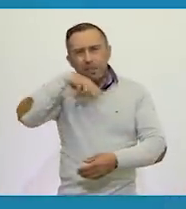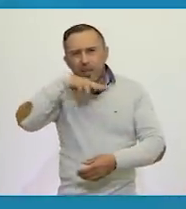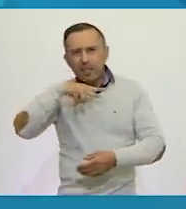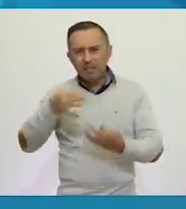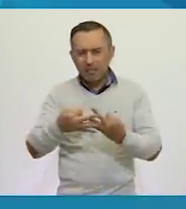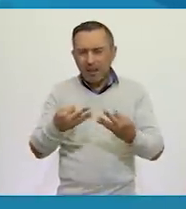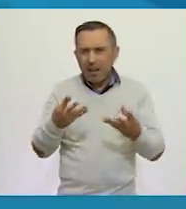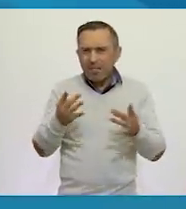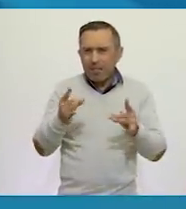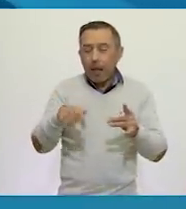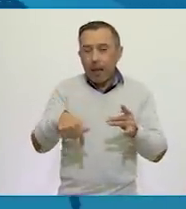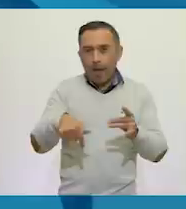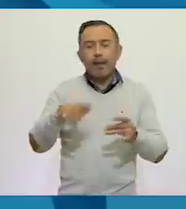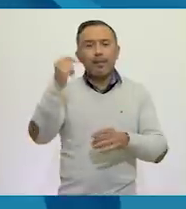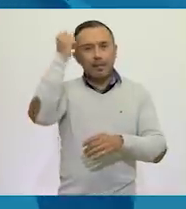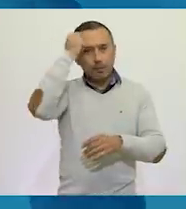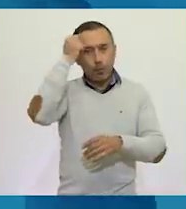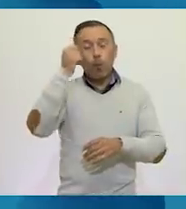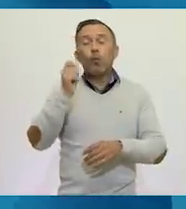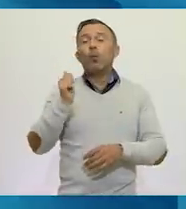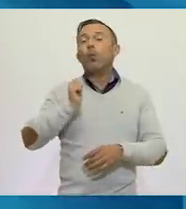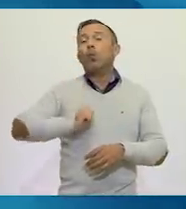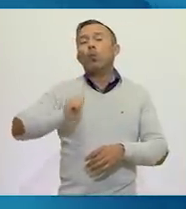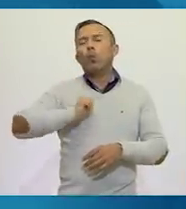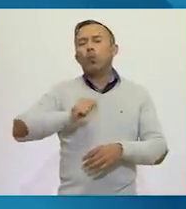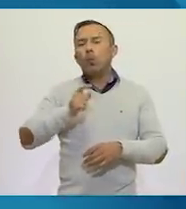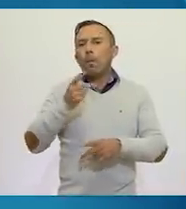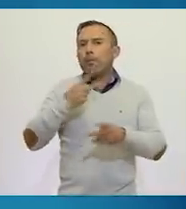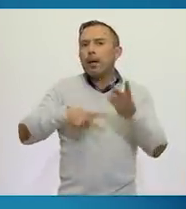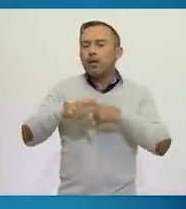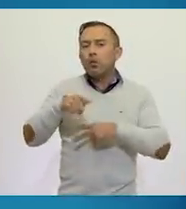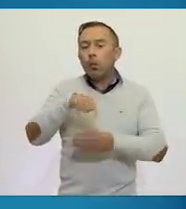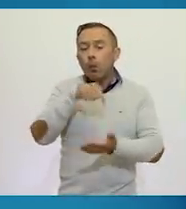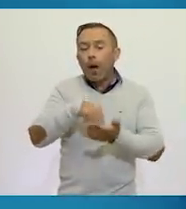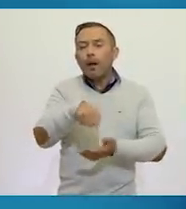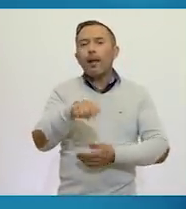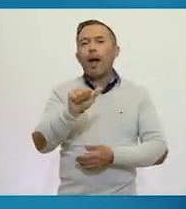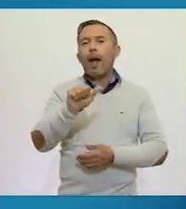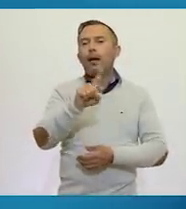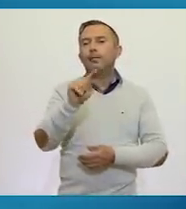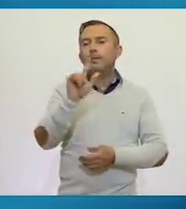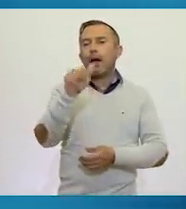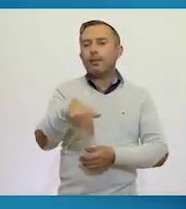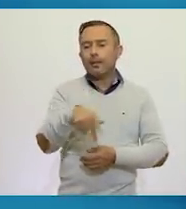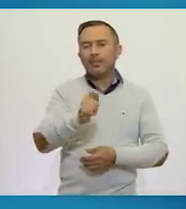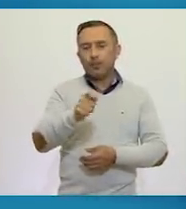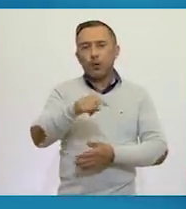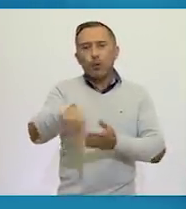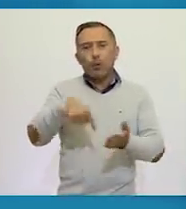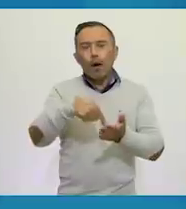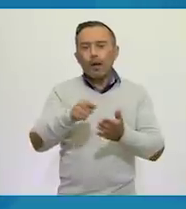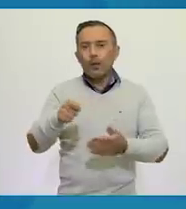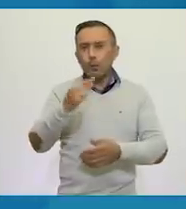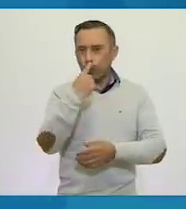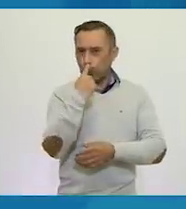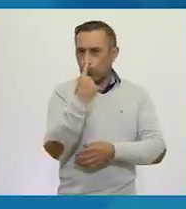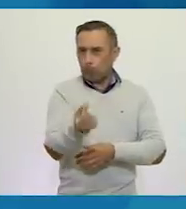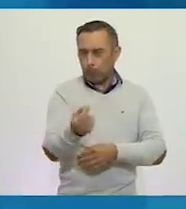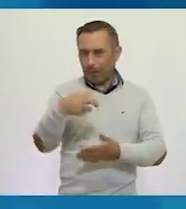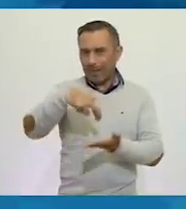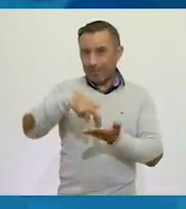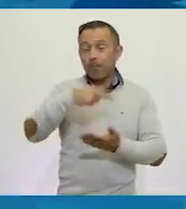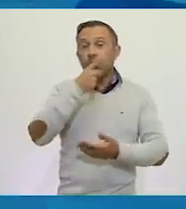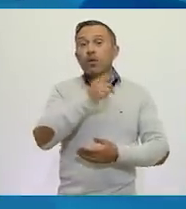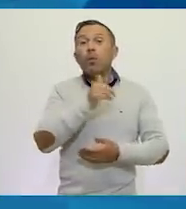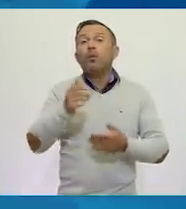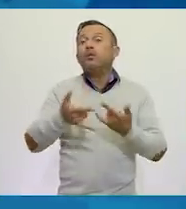del lago de Texcoco. Su origen mítico remitía a un lugar sagrado llamado Aztlán, el lugar de las garzas. Cuenta la leyenda que partieron